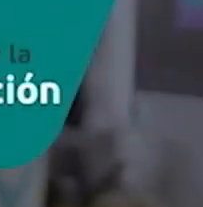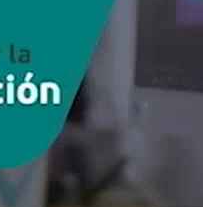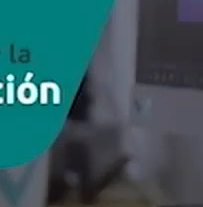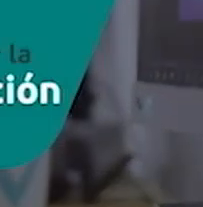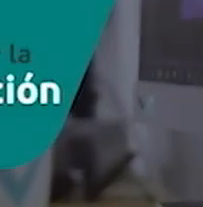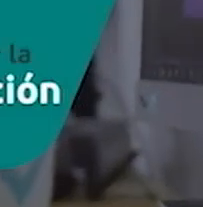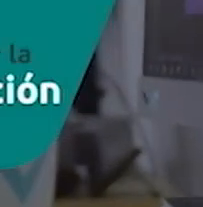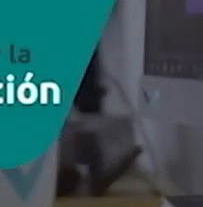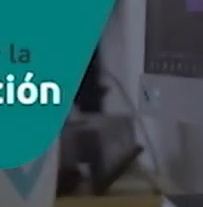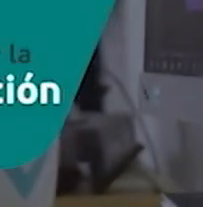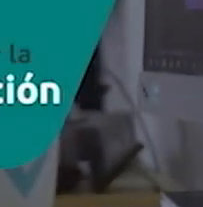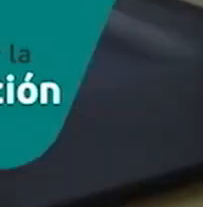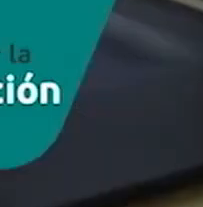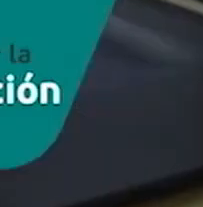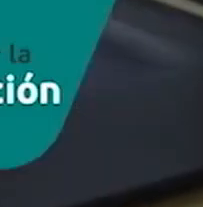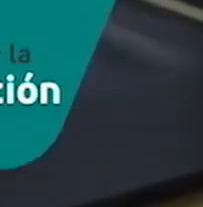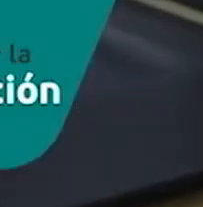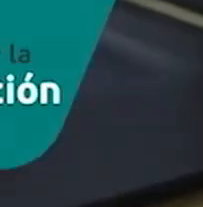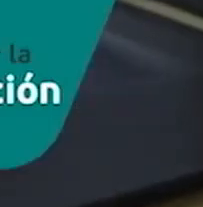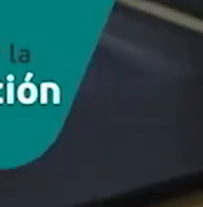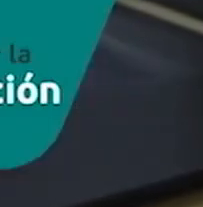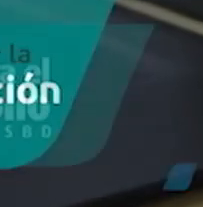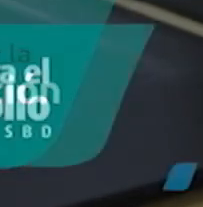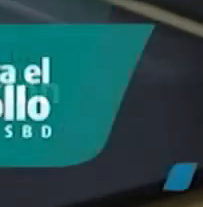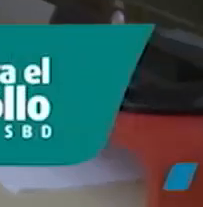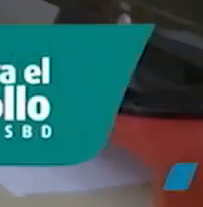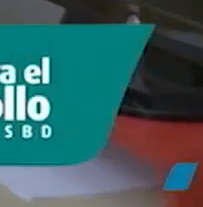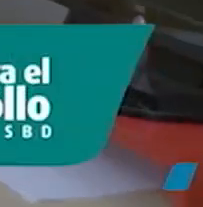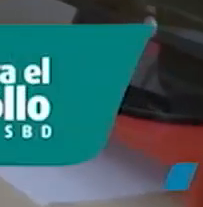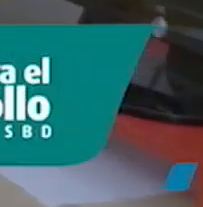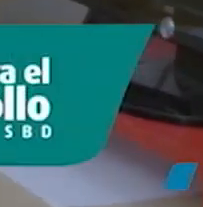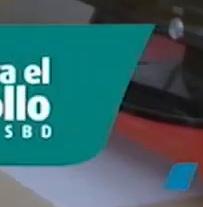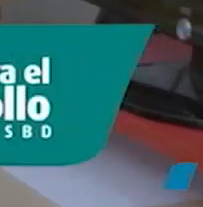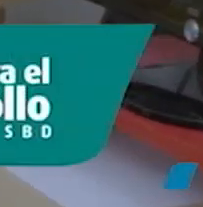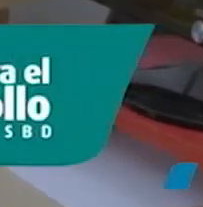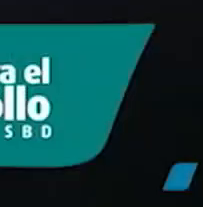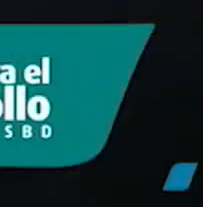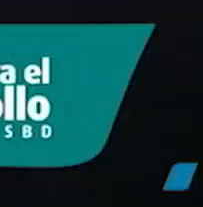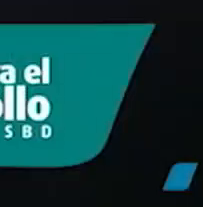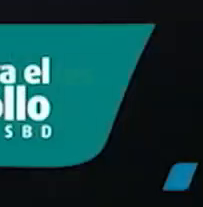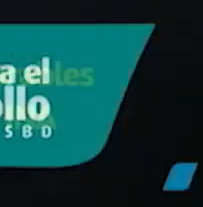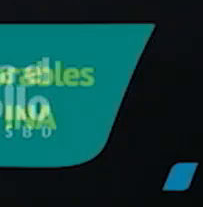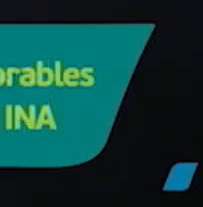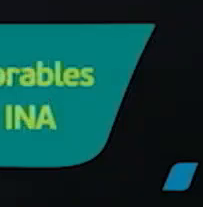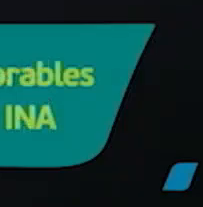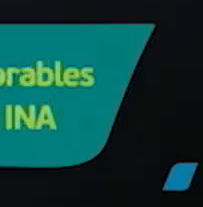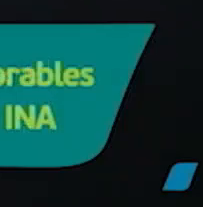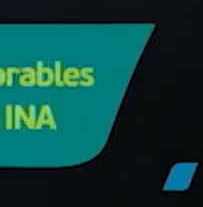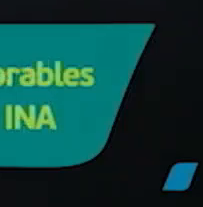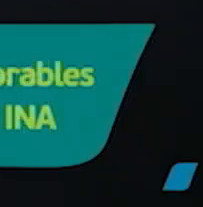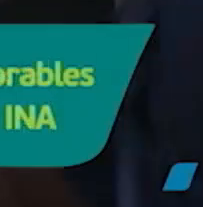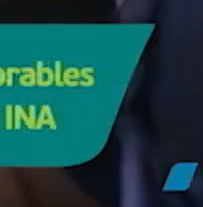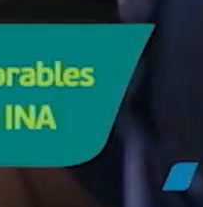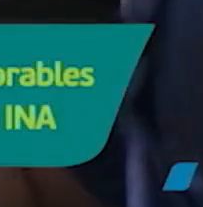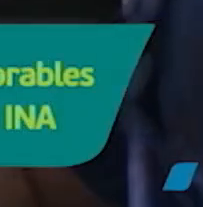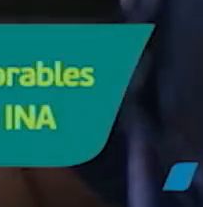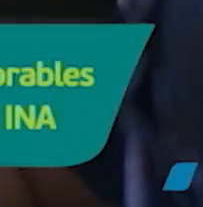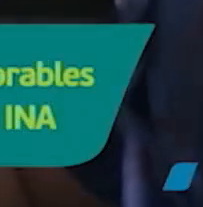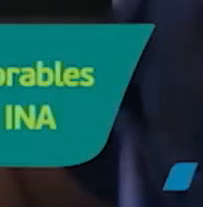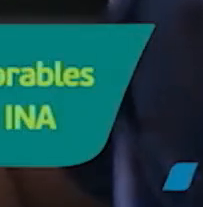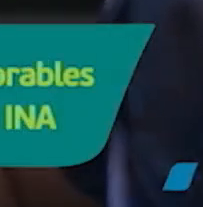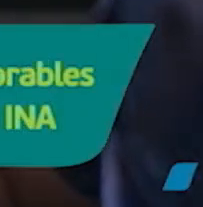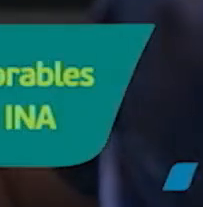innovación, para avanzar hacia una economía más moderna. Banca para el Desarrollo. Financiamos y apoyamos proyectos